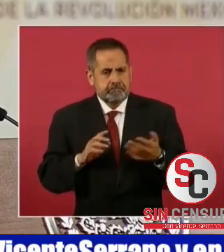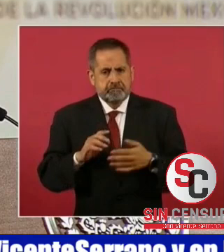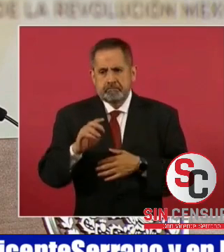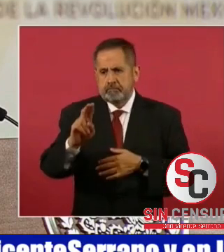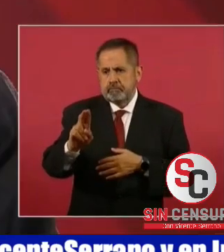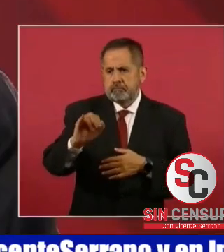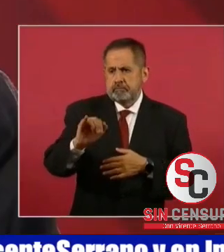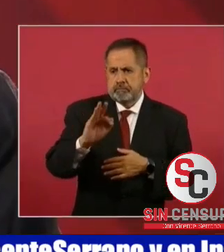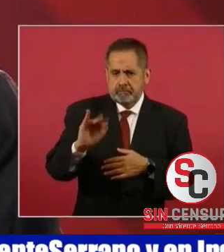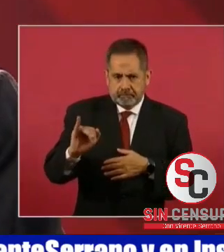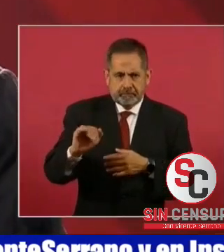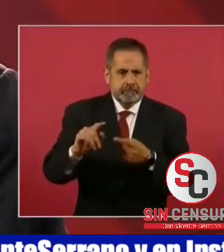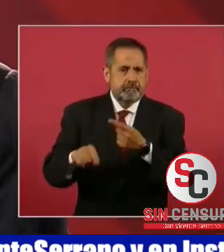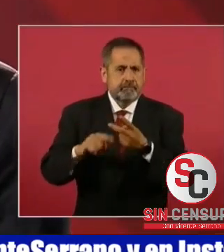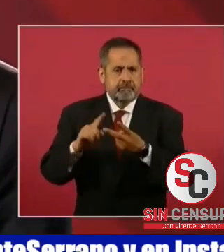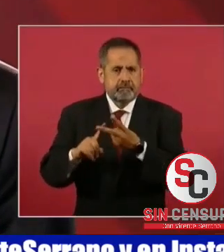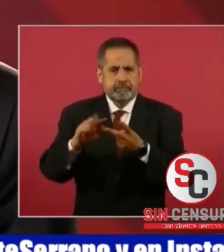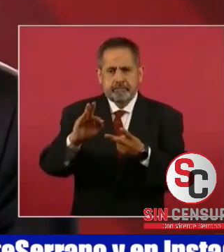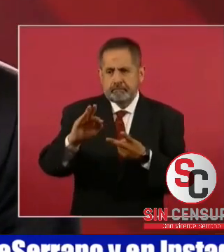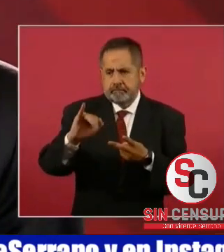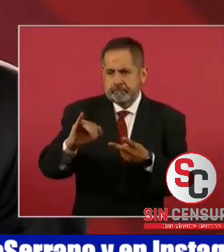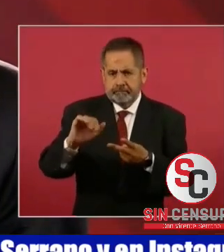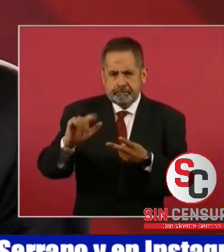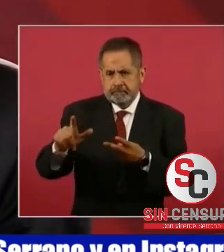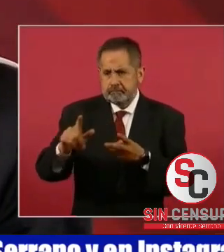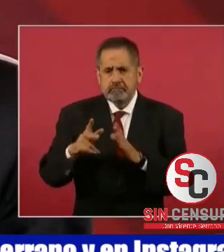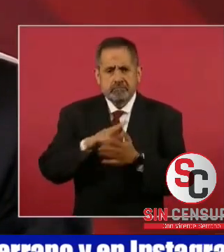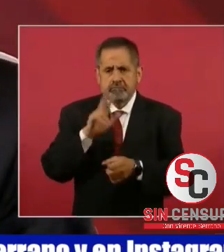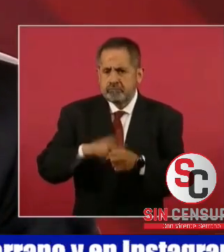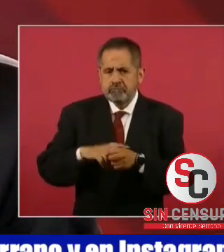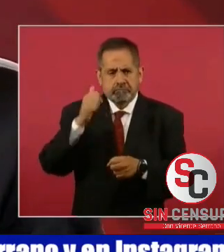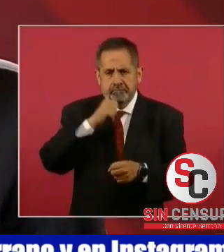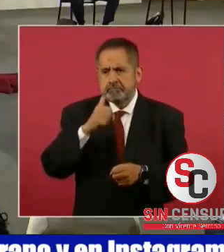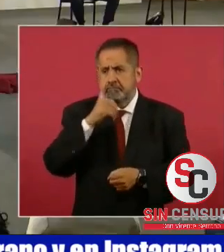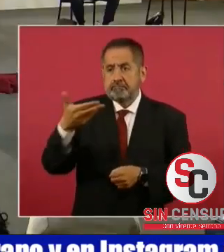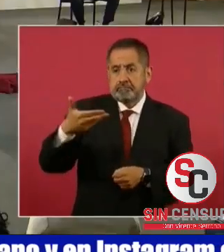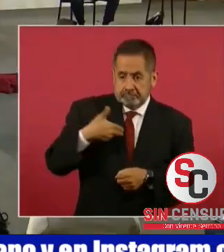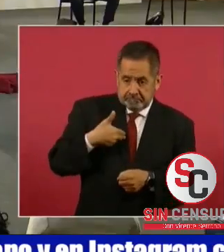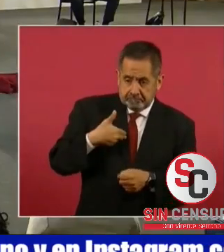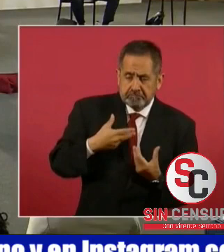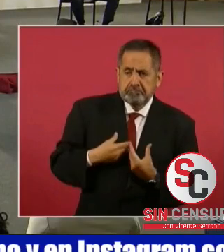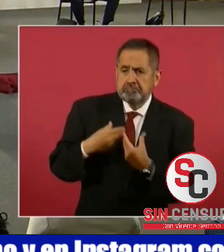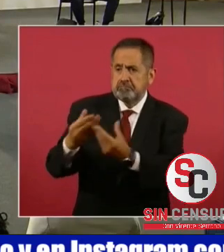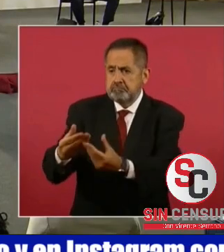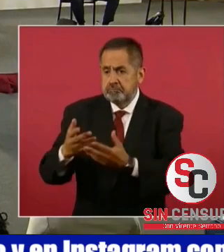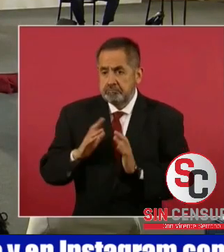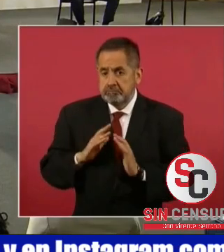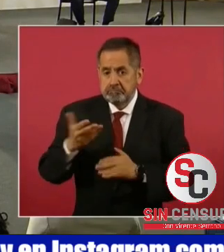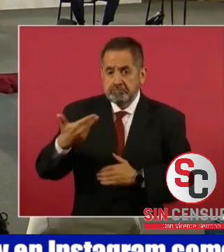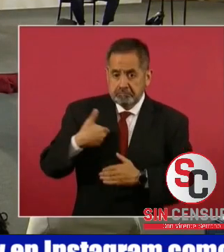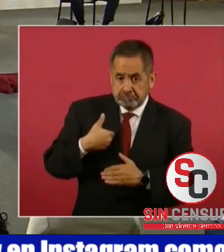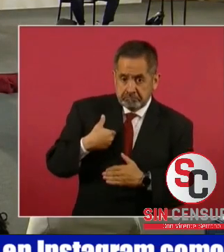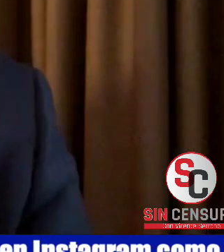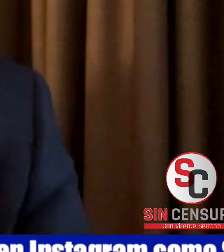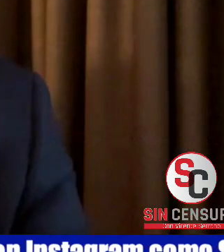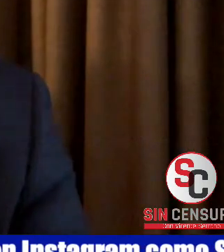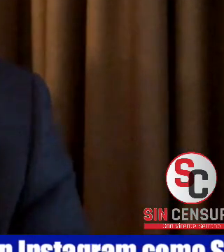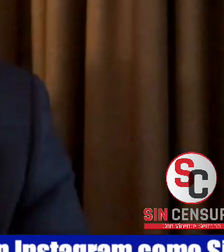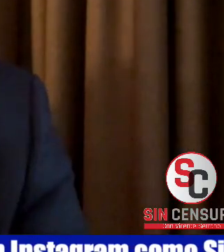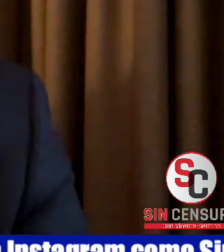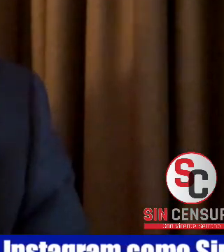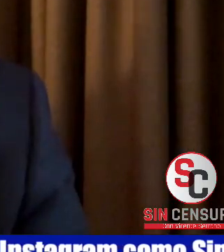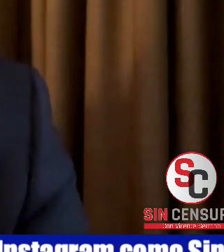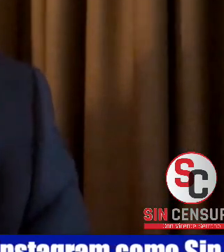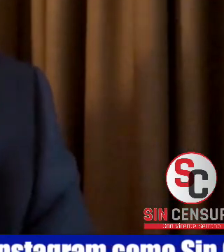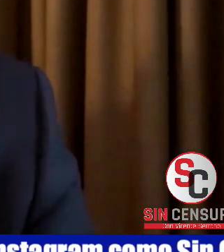UIF y la Fiscalía, sino algo completamente normal que se lleva a cabo. Son las